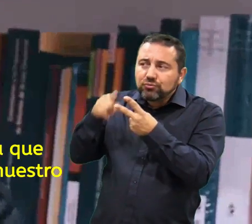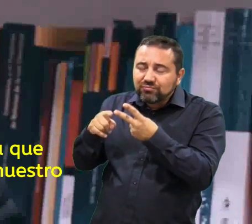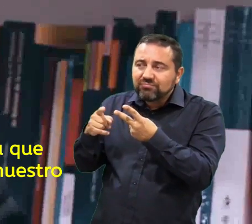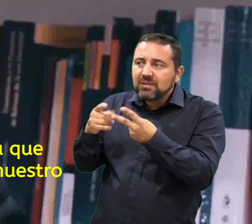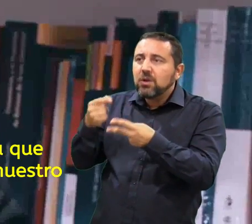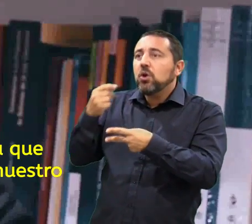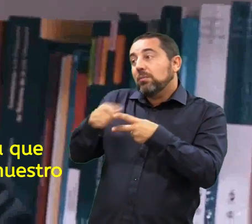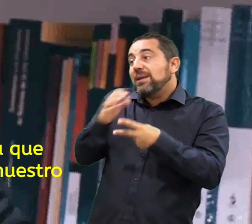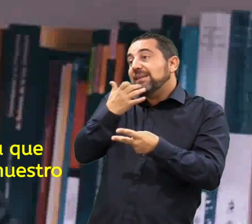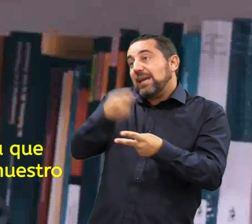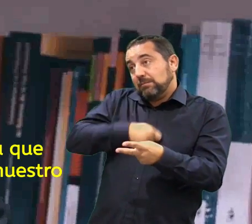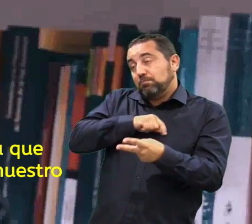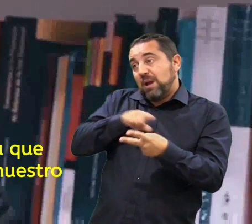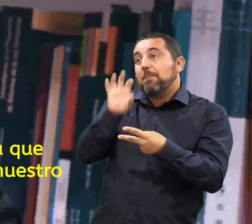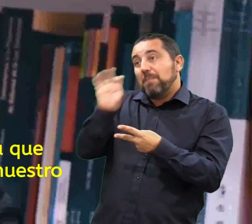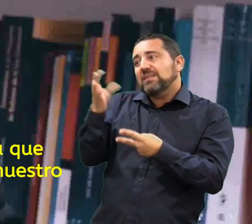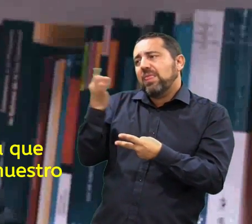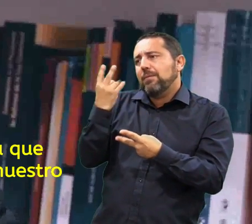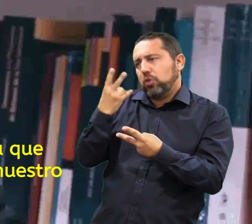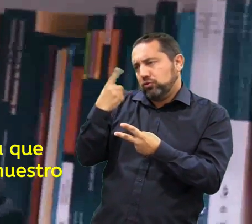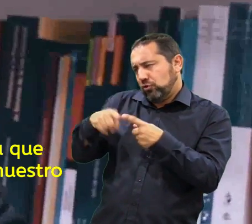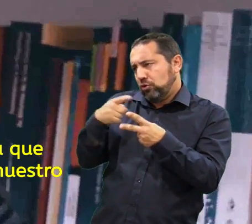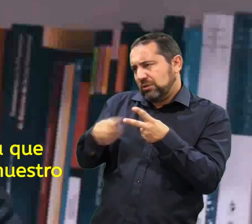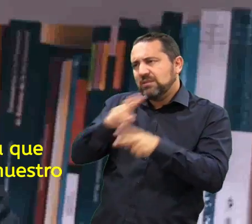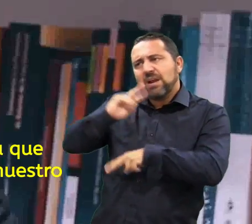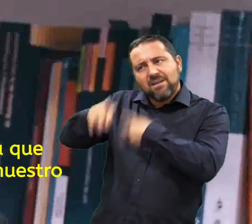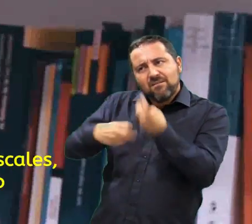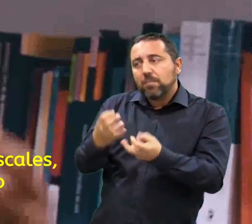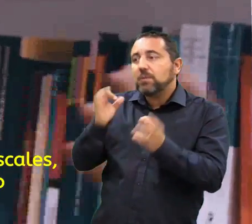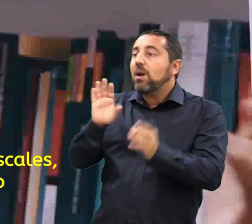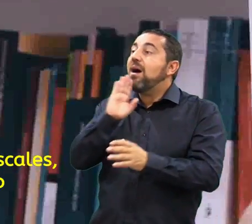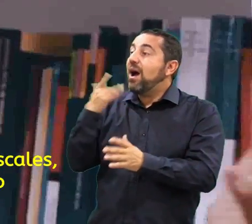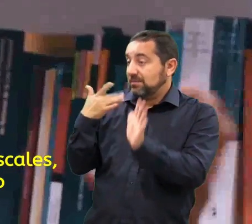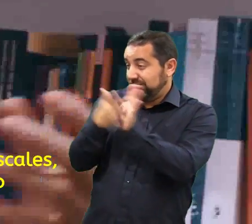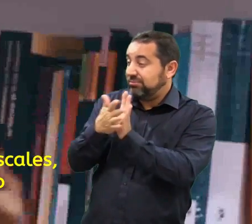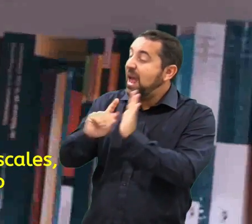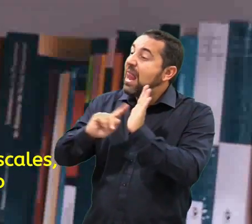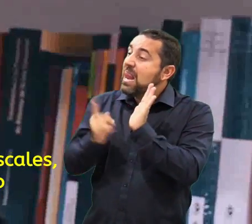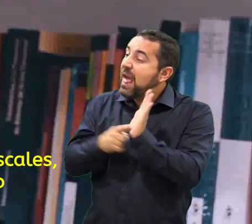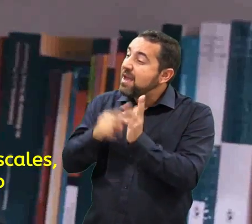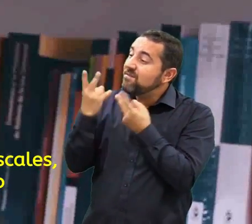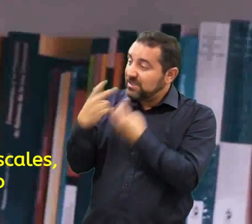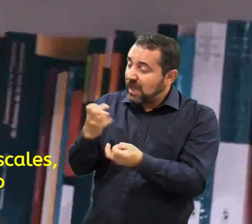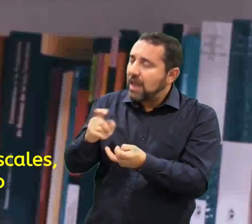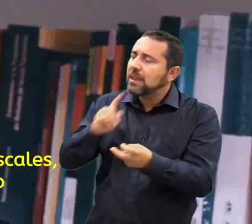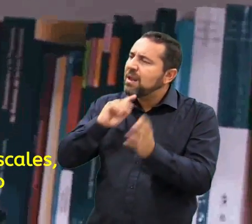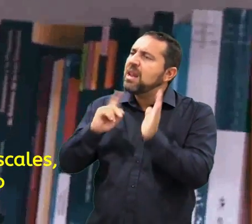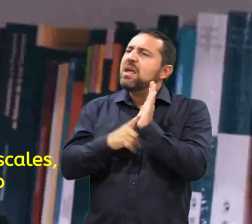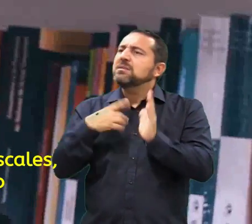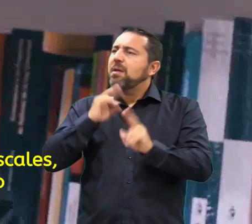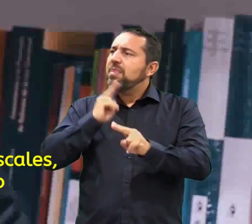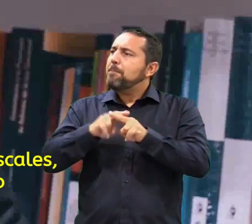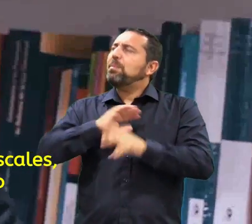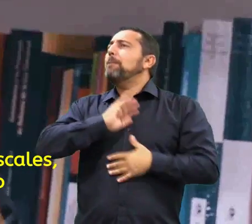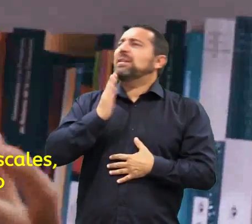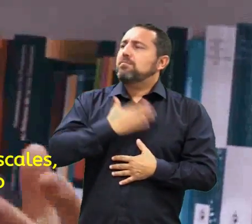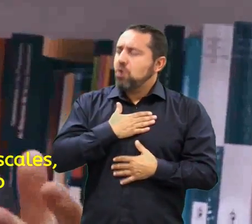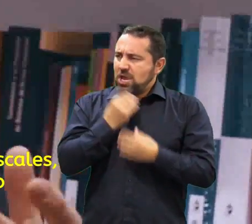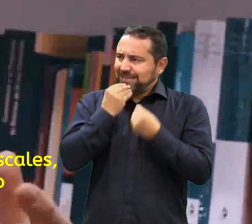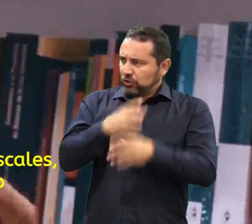que plantear una reforma cuando se pueda en nuestro país, igual que hablábamos antes de las leyes fiscales, también la